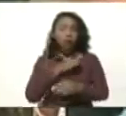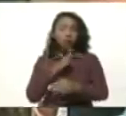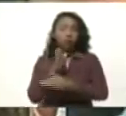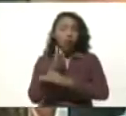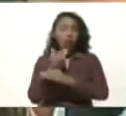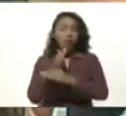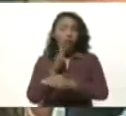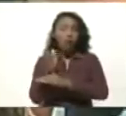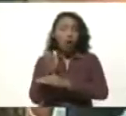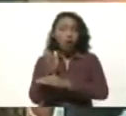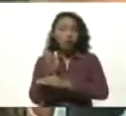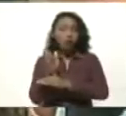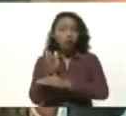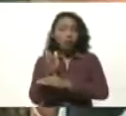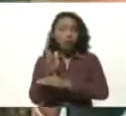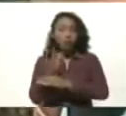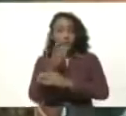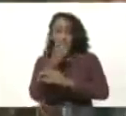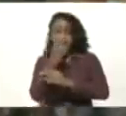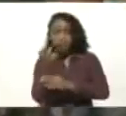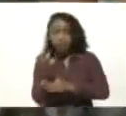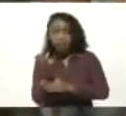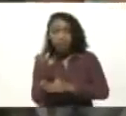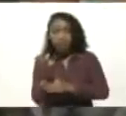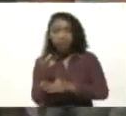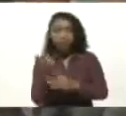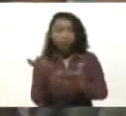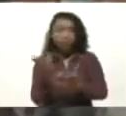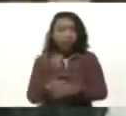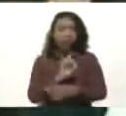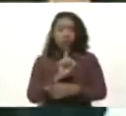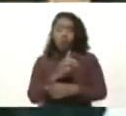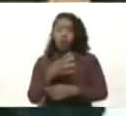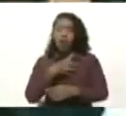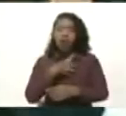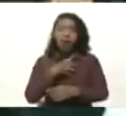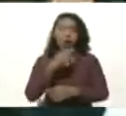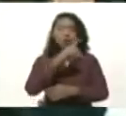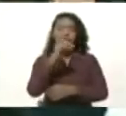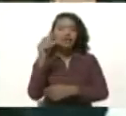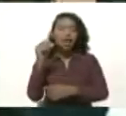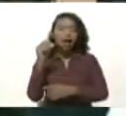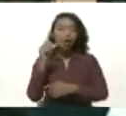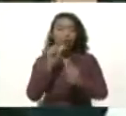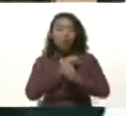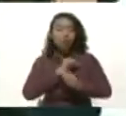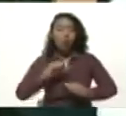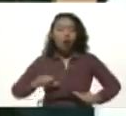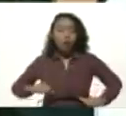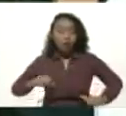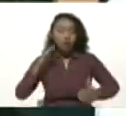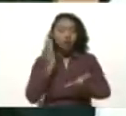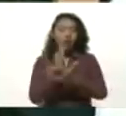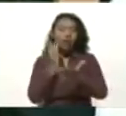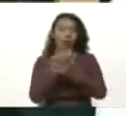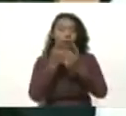a visitarlo y no habían ya los 100 guardias que siempre rodeaban el